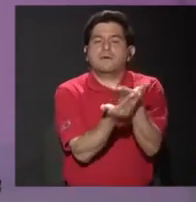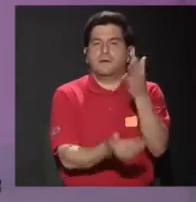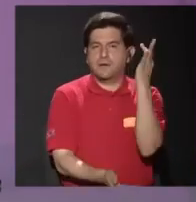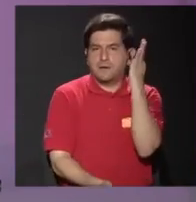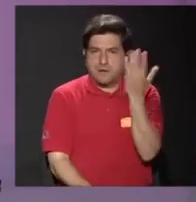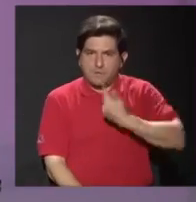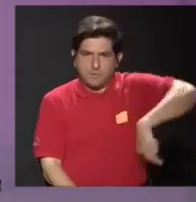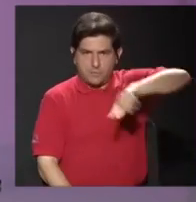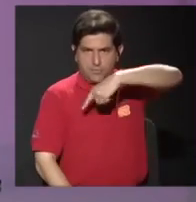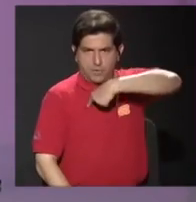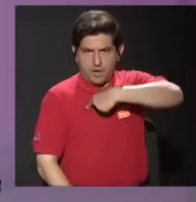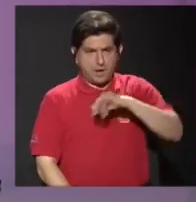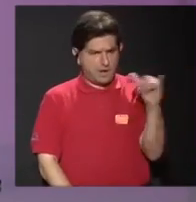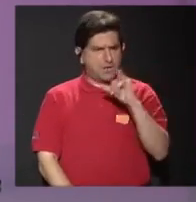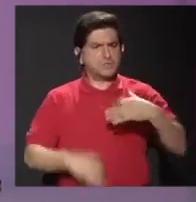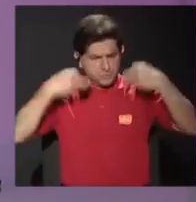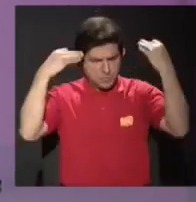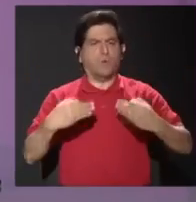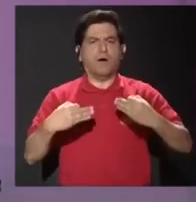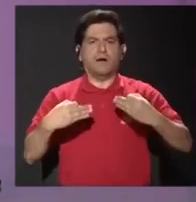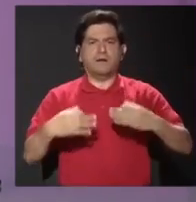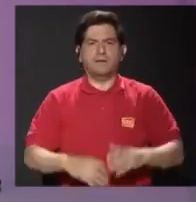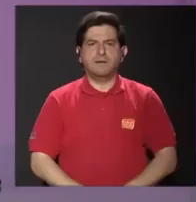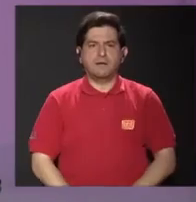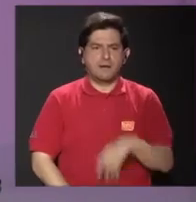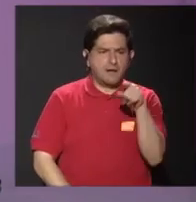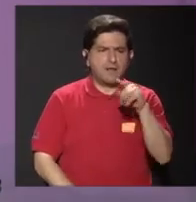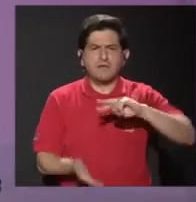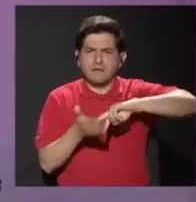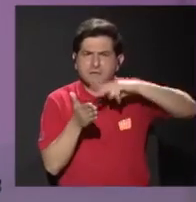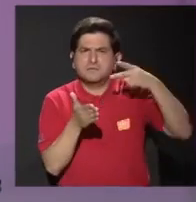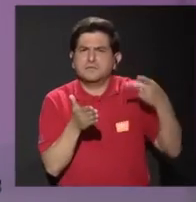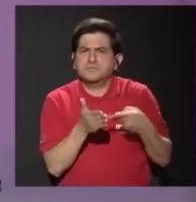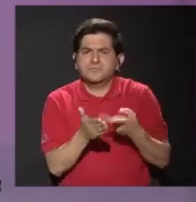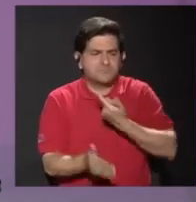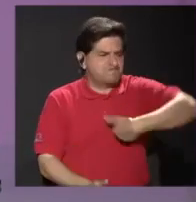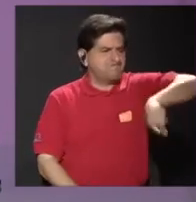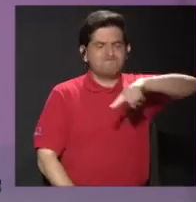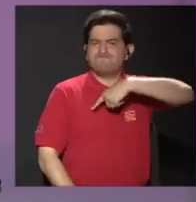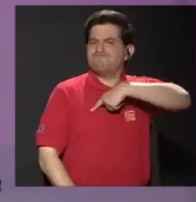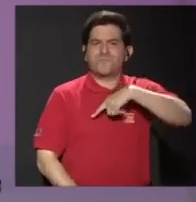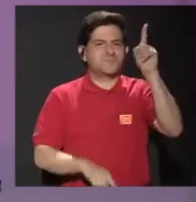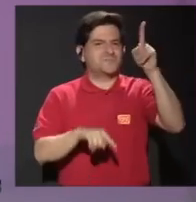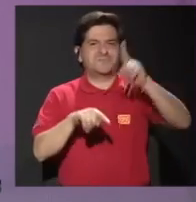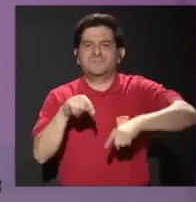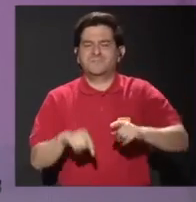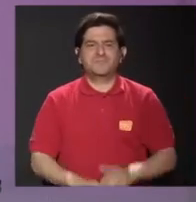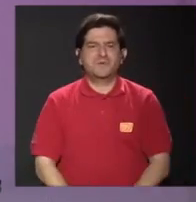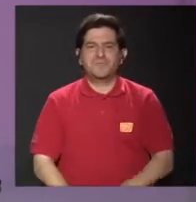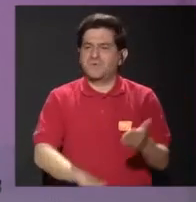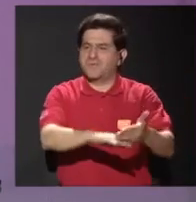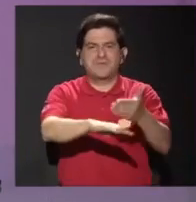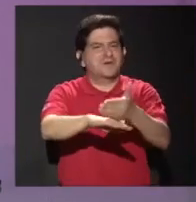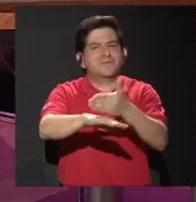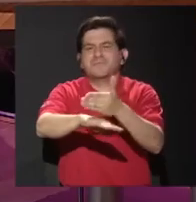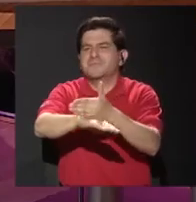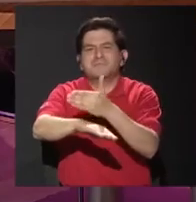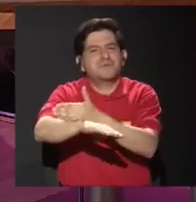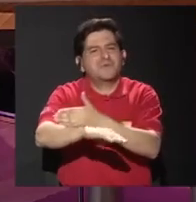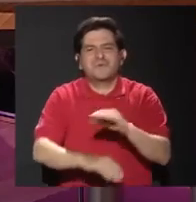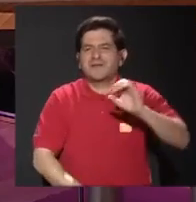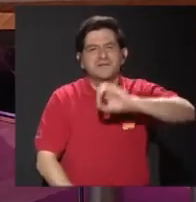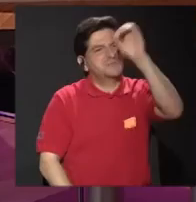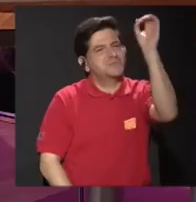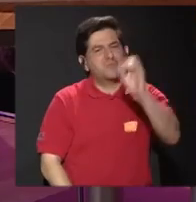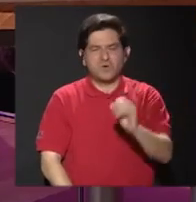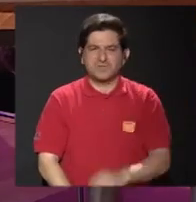mujeres podemos también tomar decisiones en ese sentido no vamos a lograr tener mejores tasas